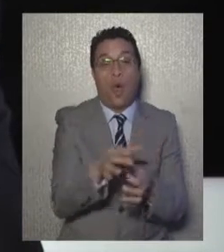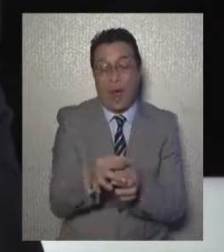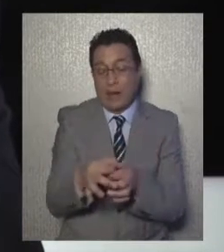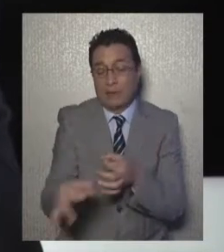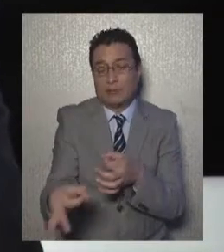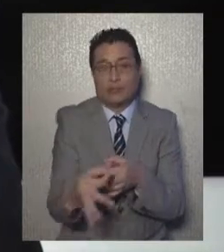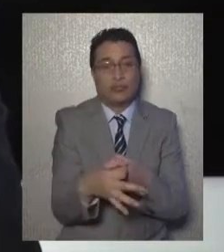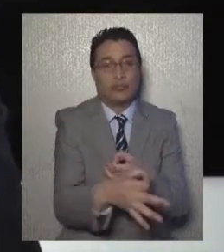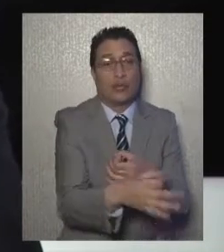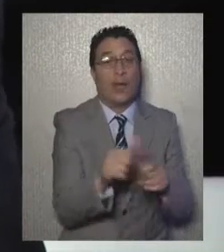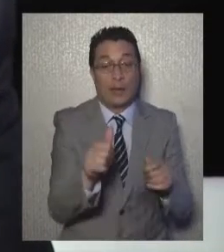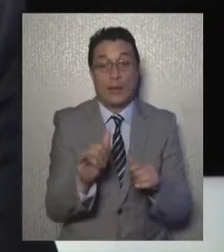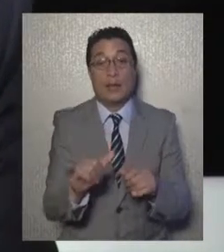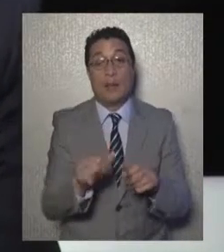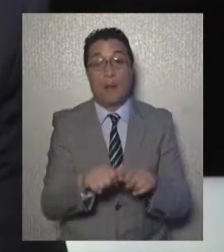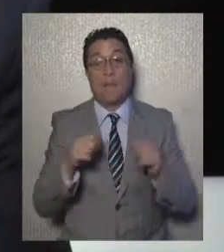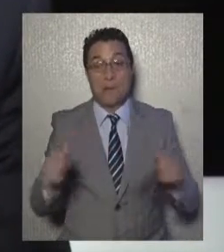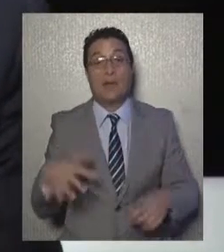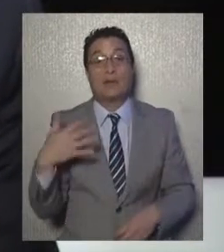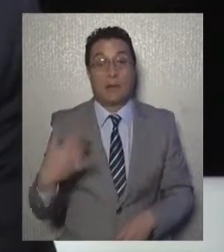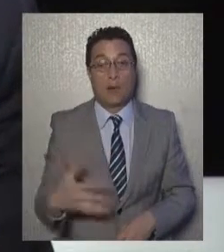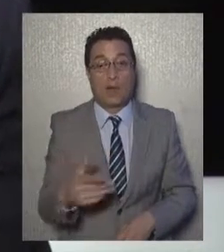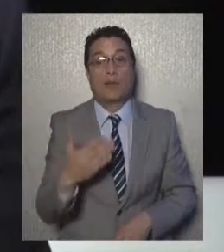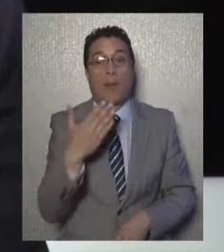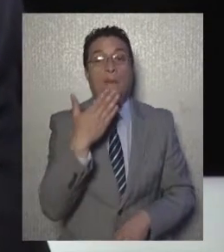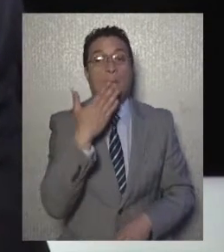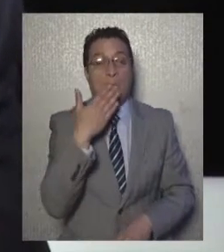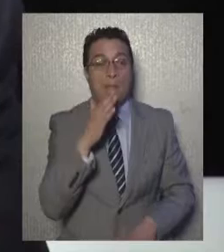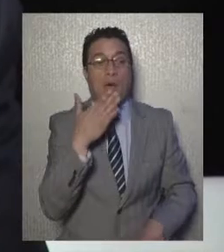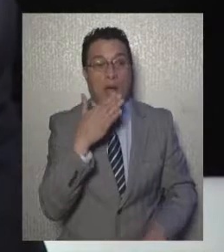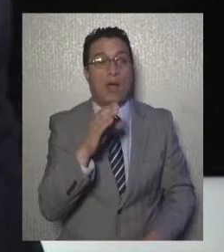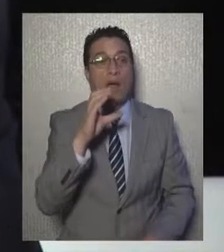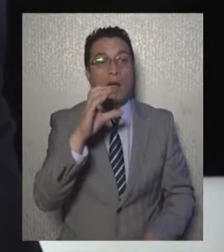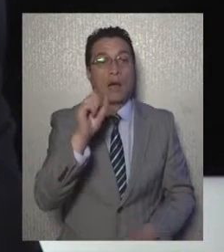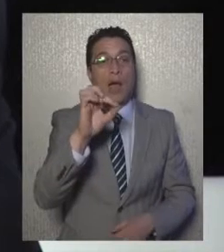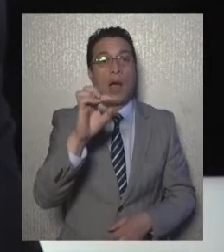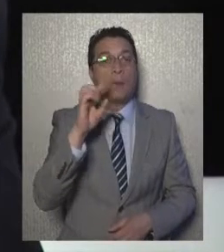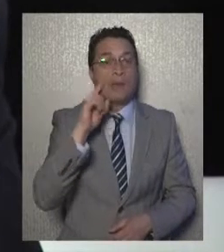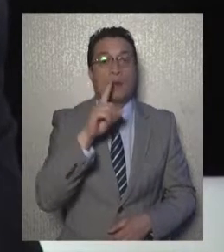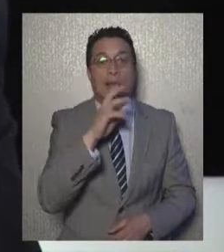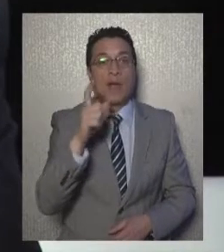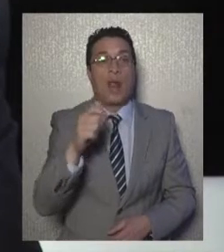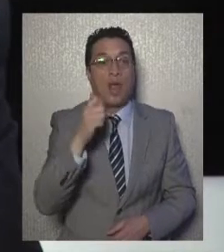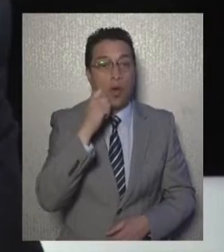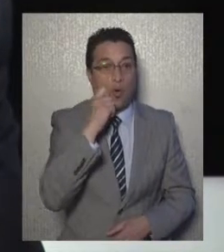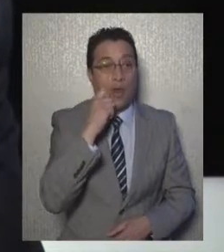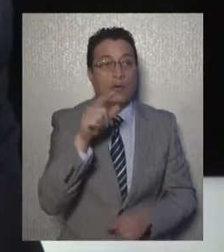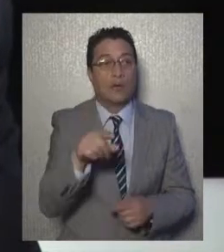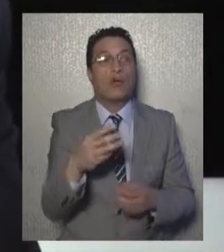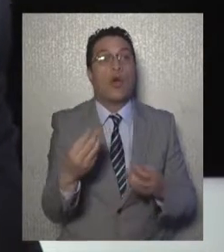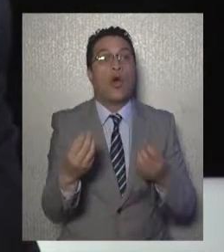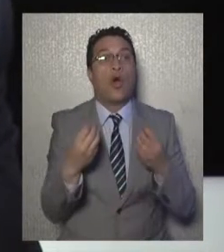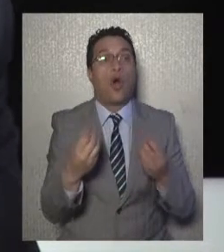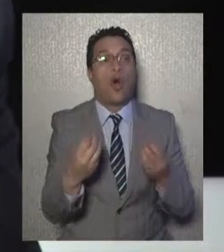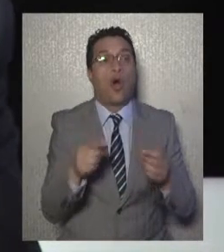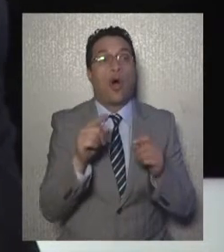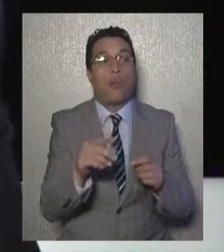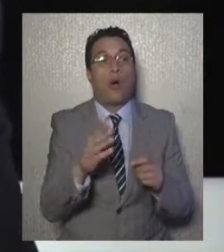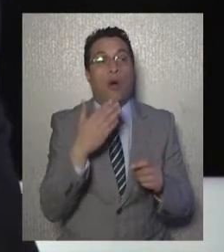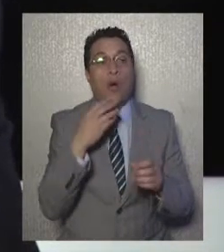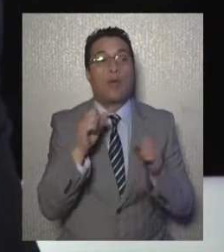Pero tal vez el más destacado es mejorar el capital humano. Es cómo, de verdad, si